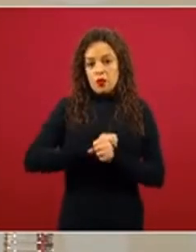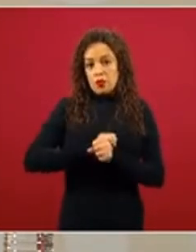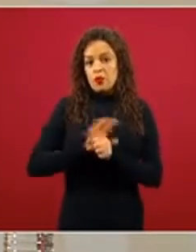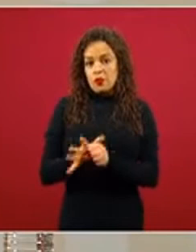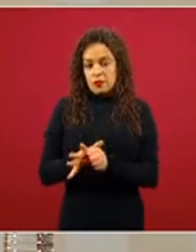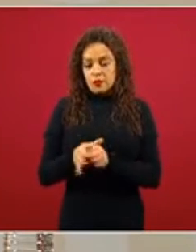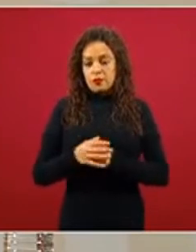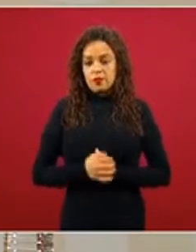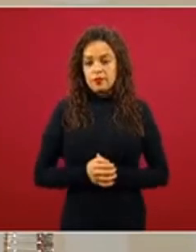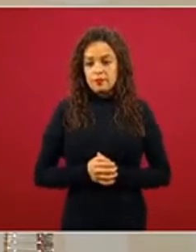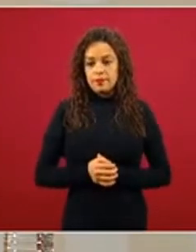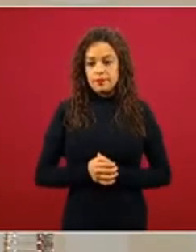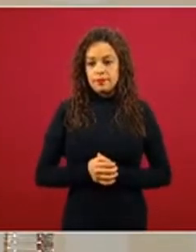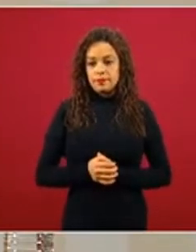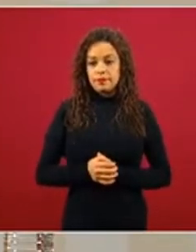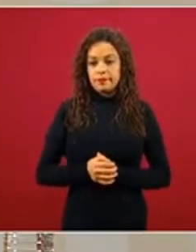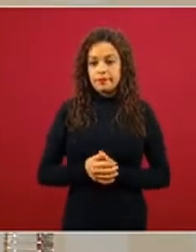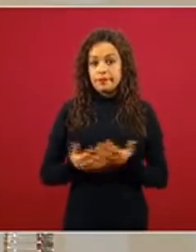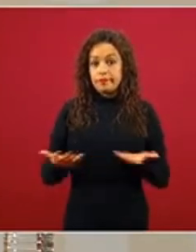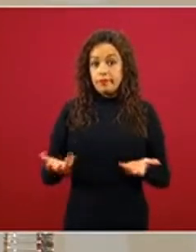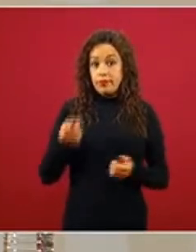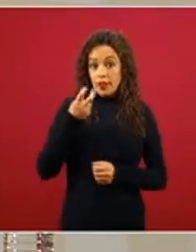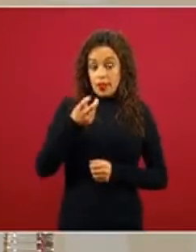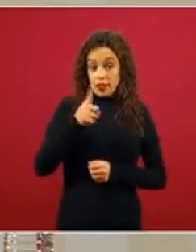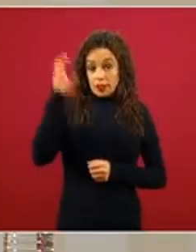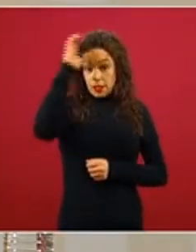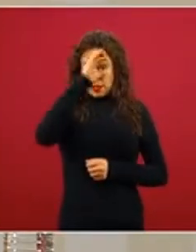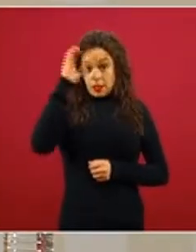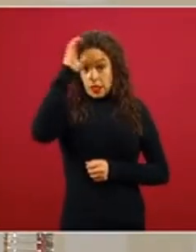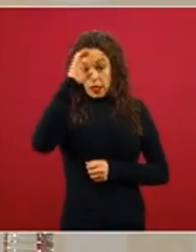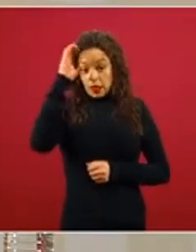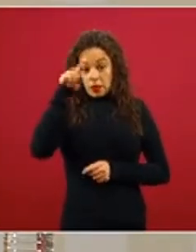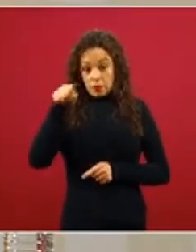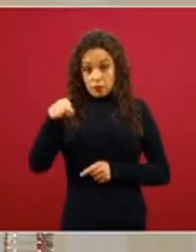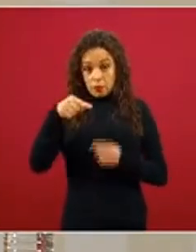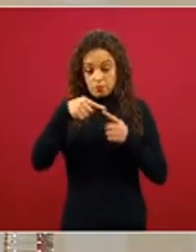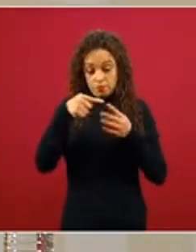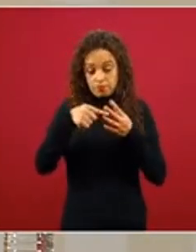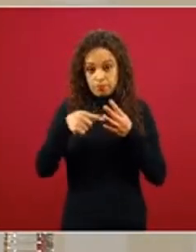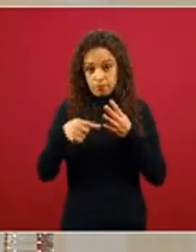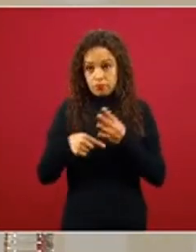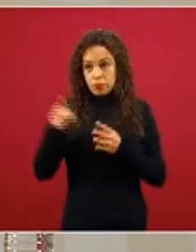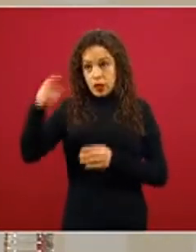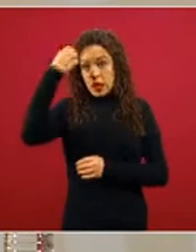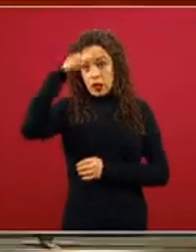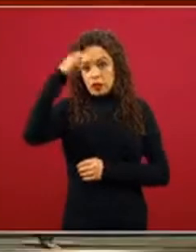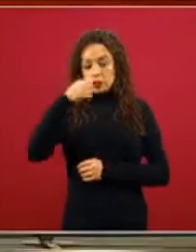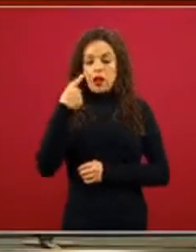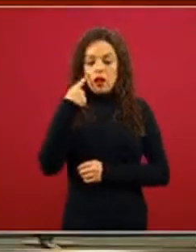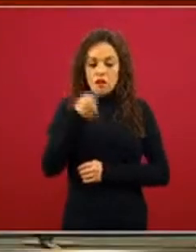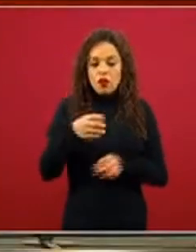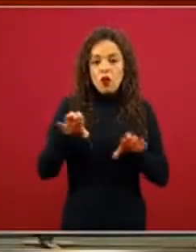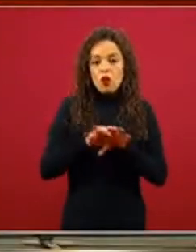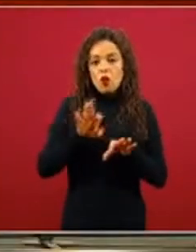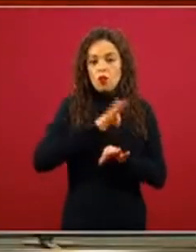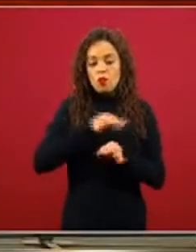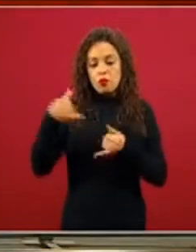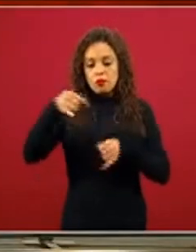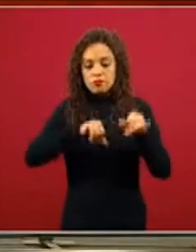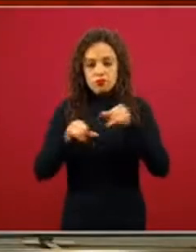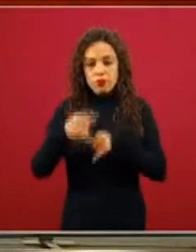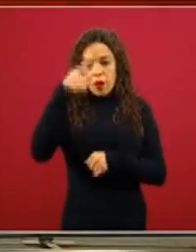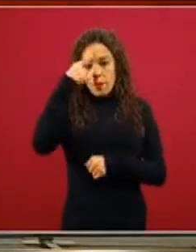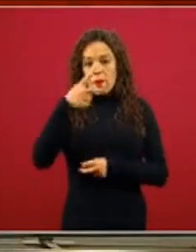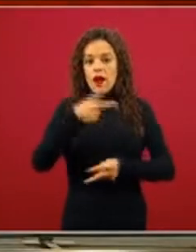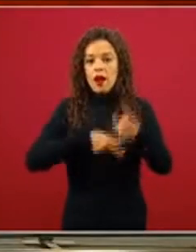los cimientos científicos de conocimiento que pueden llevar al desarrollo de una vacuna. Son ya muy pocos los que realmente están en